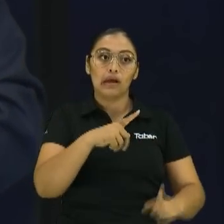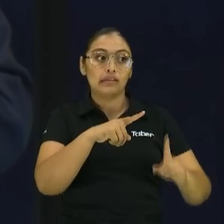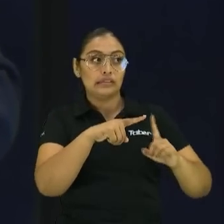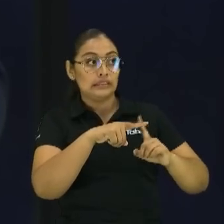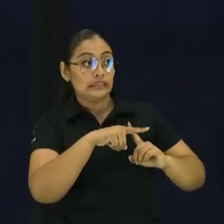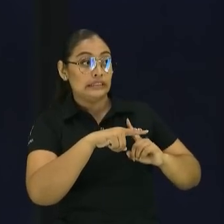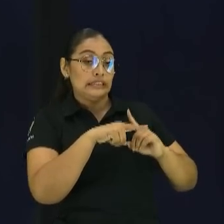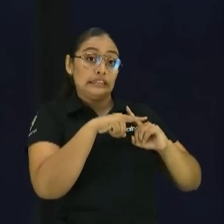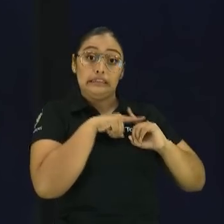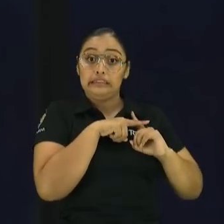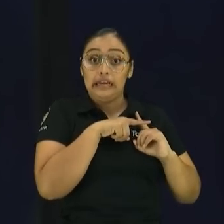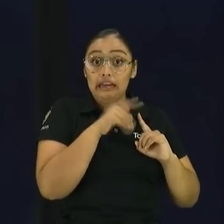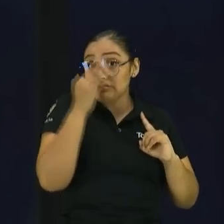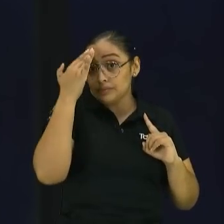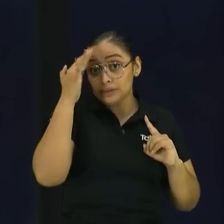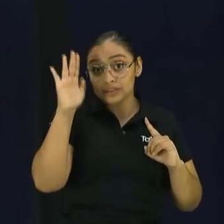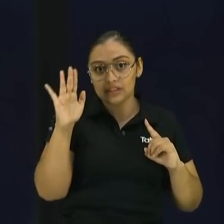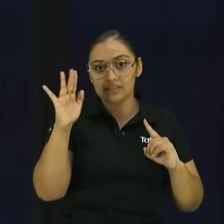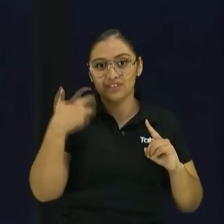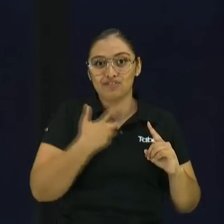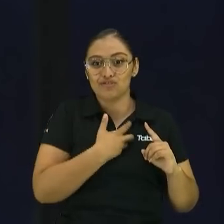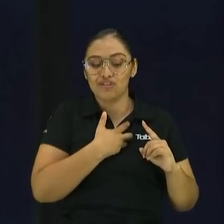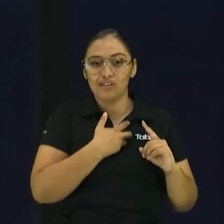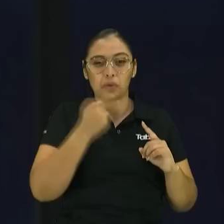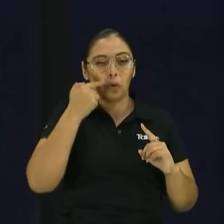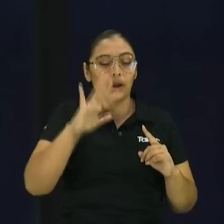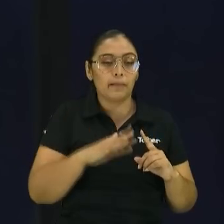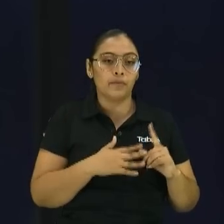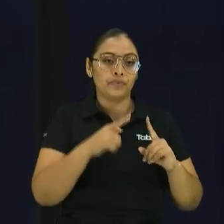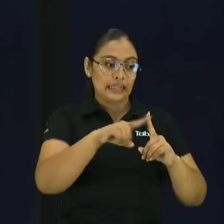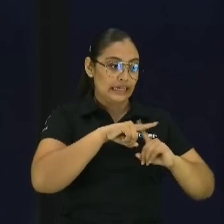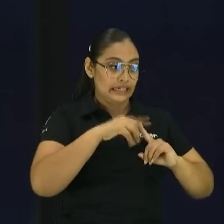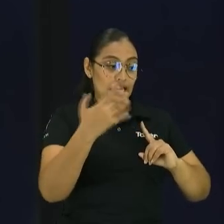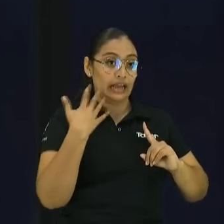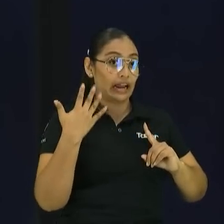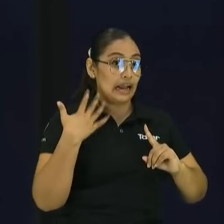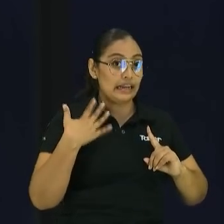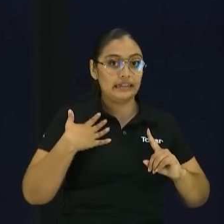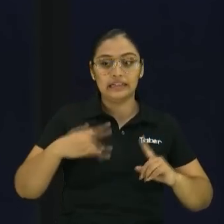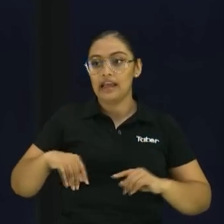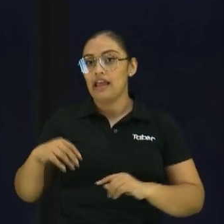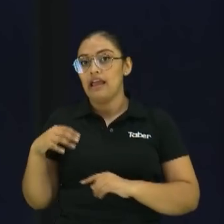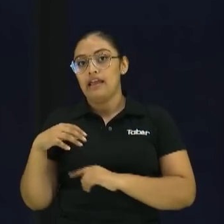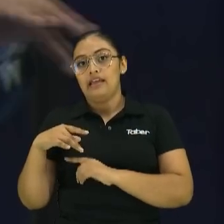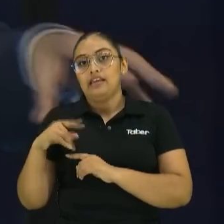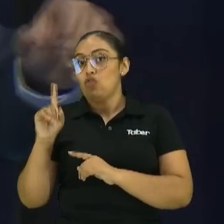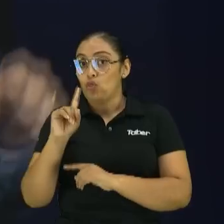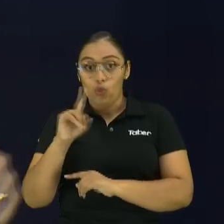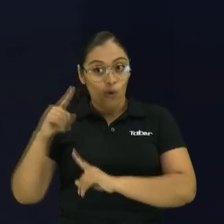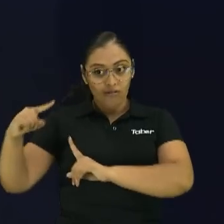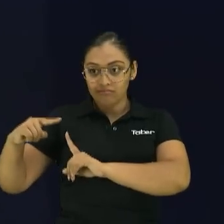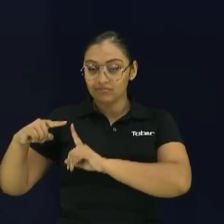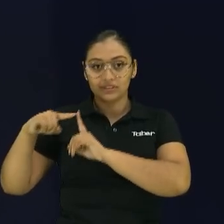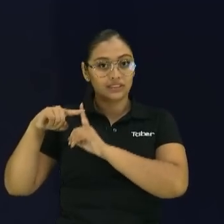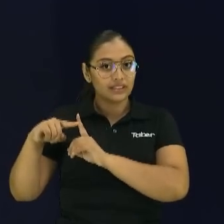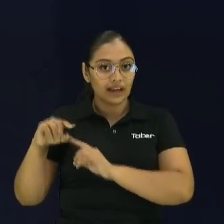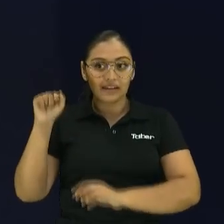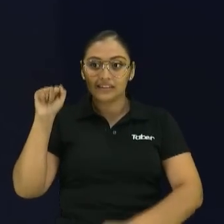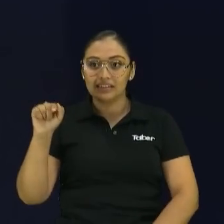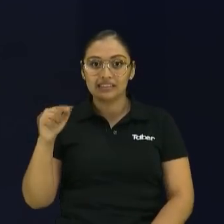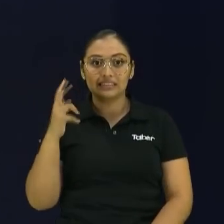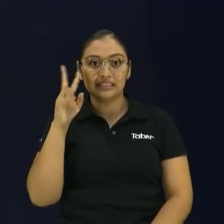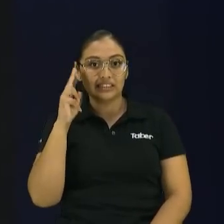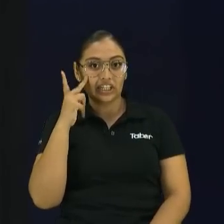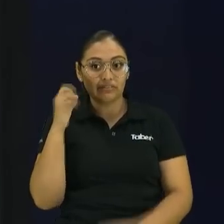día de hoy quiero recordarle que la tibieza en la presencia de Dios en este texto genera rechazo diga